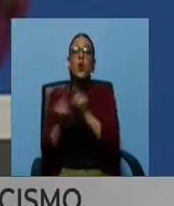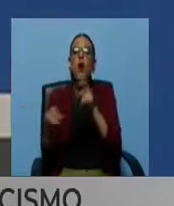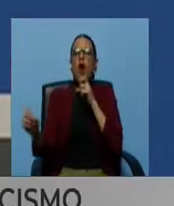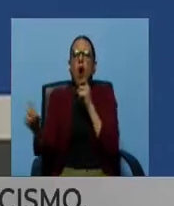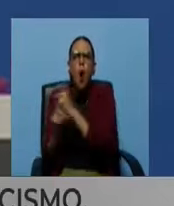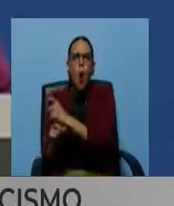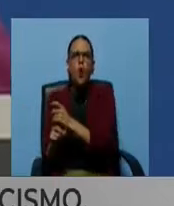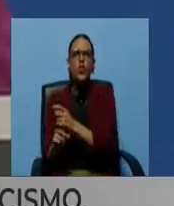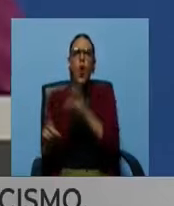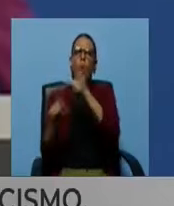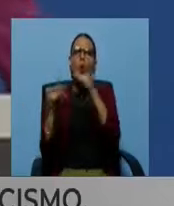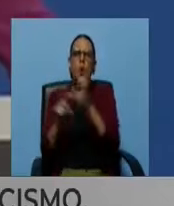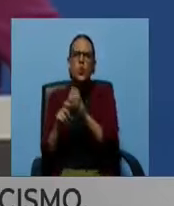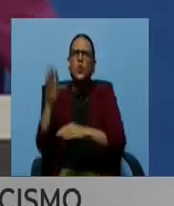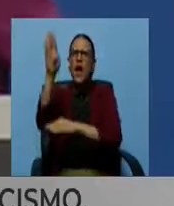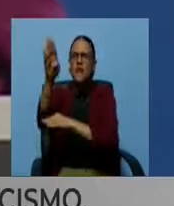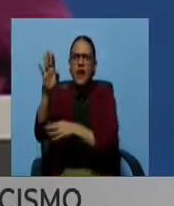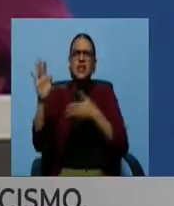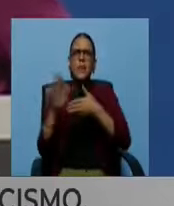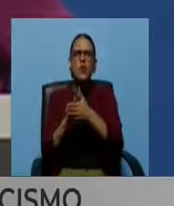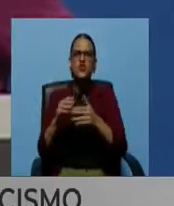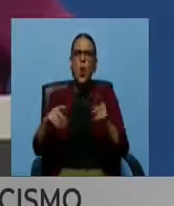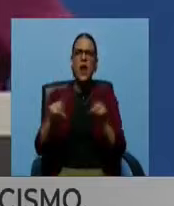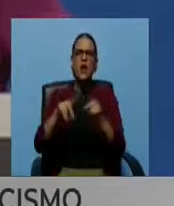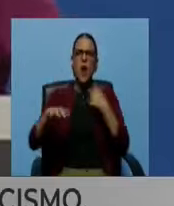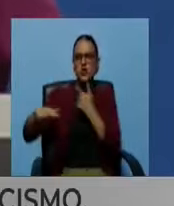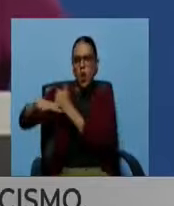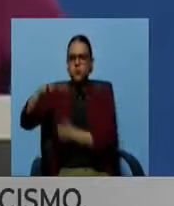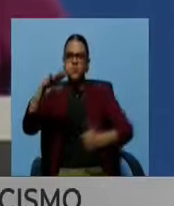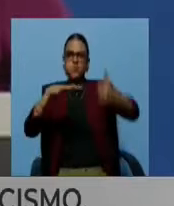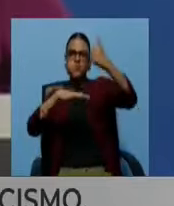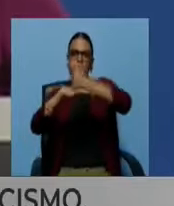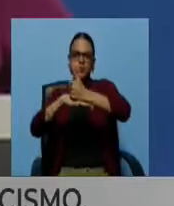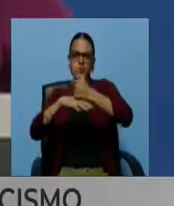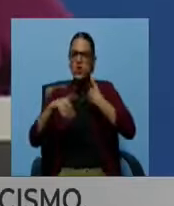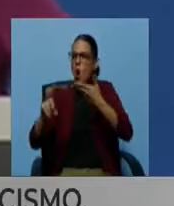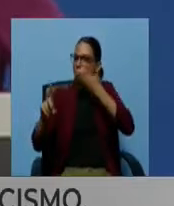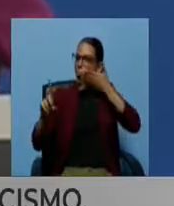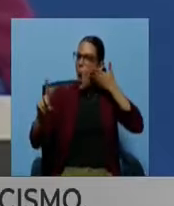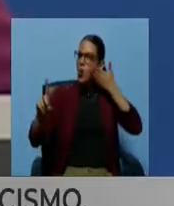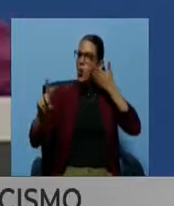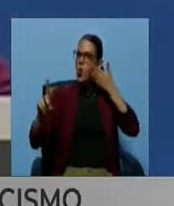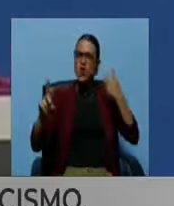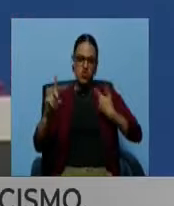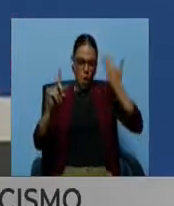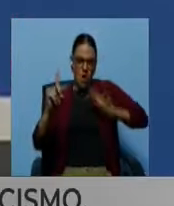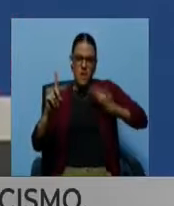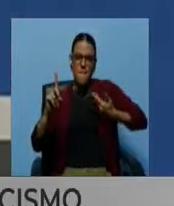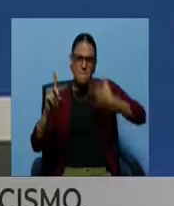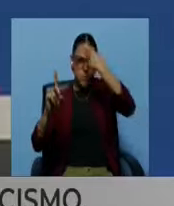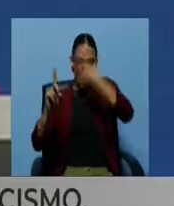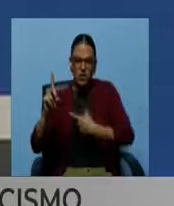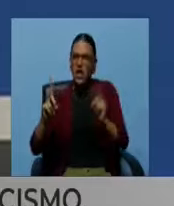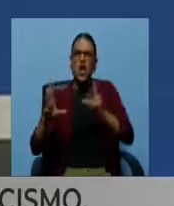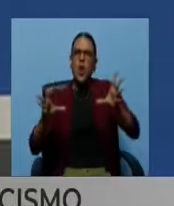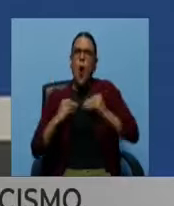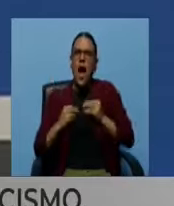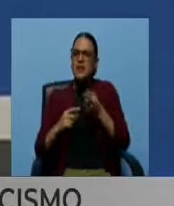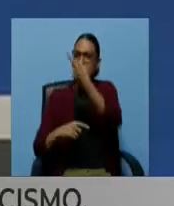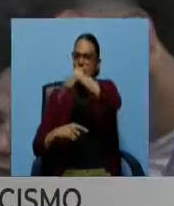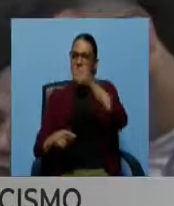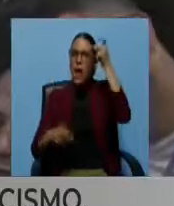es una cultura del fascismo, del supremacismo, de la arrogancia, de no aceptar al divergente,